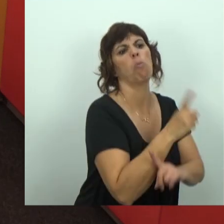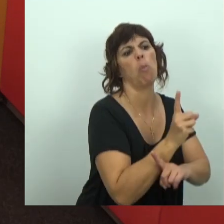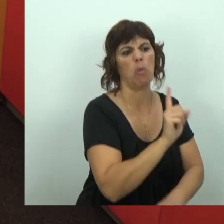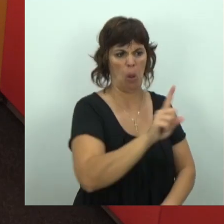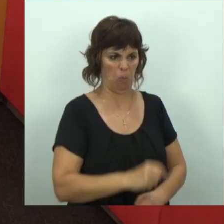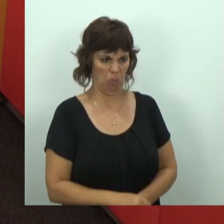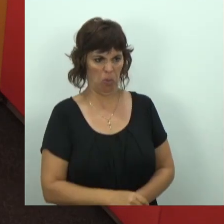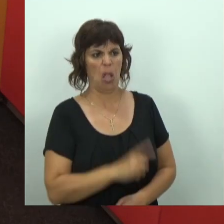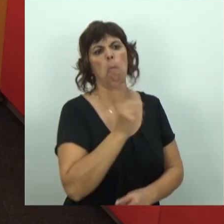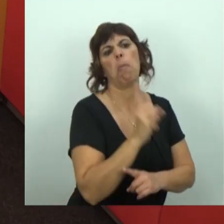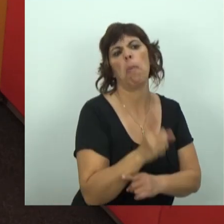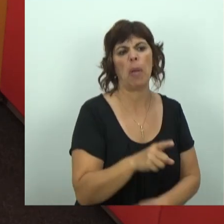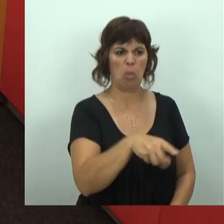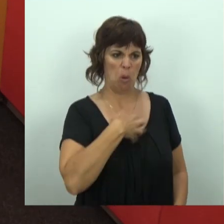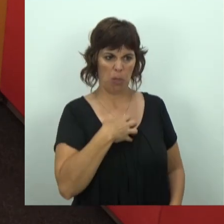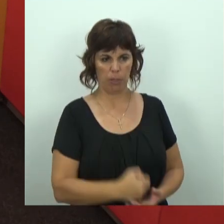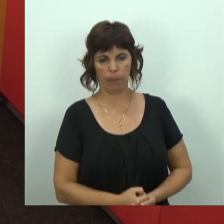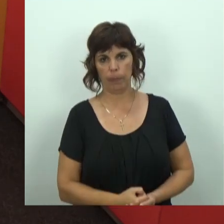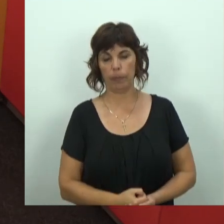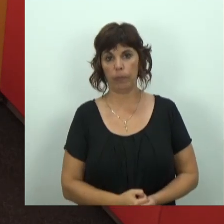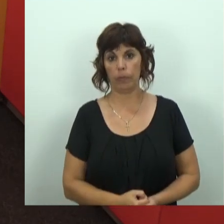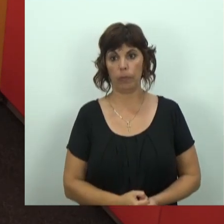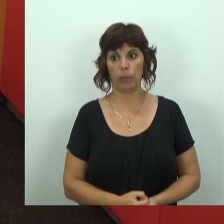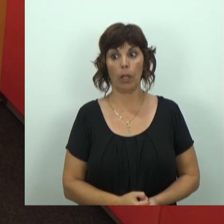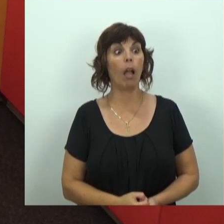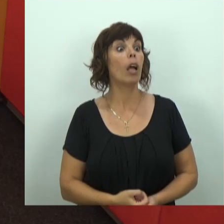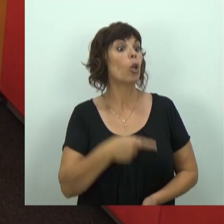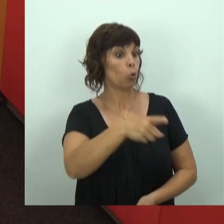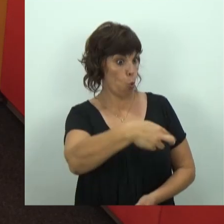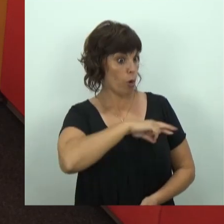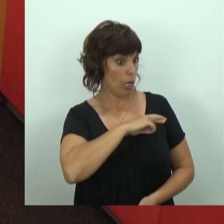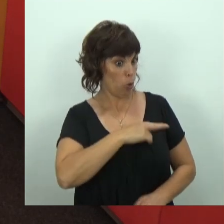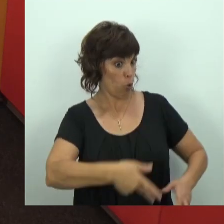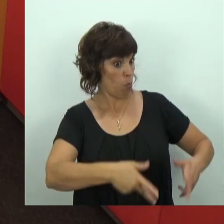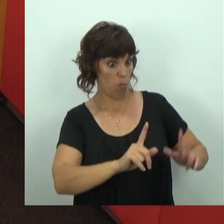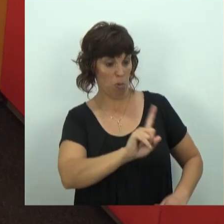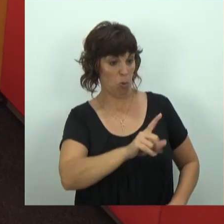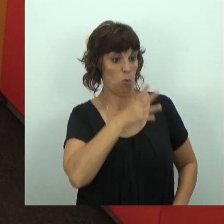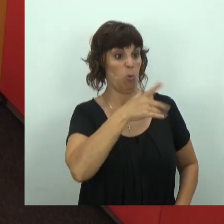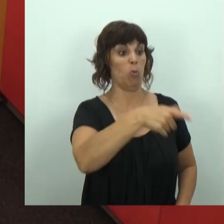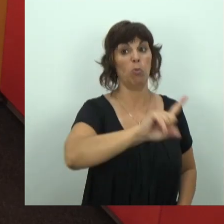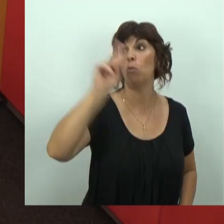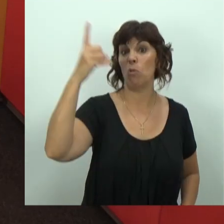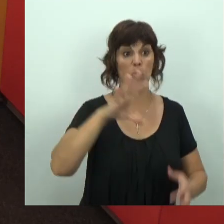Claro, a ti no está permitido porque no tienes relación con